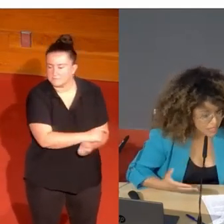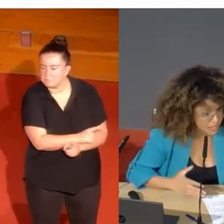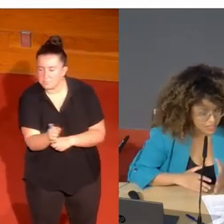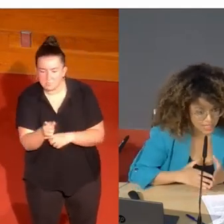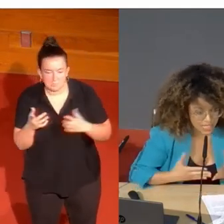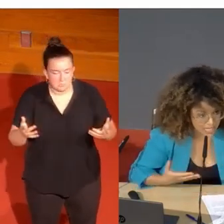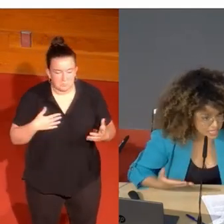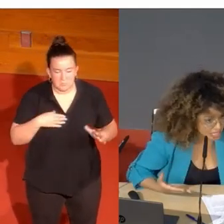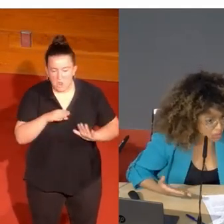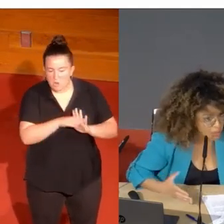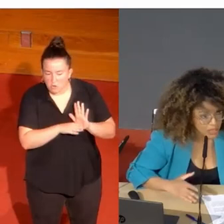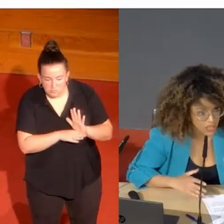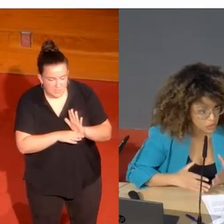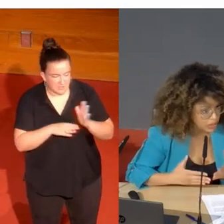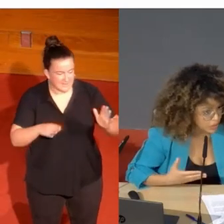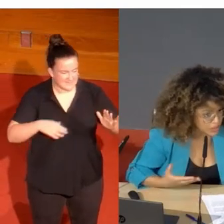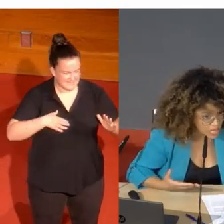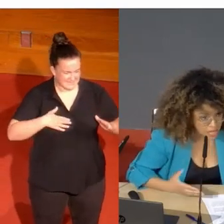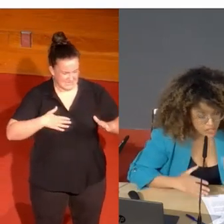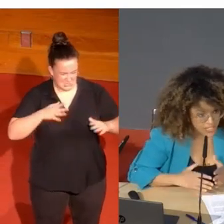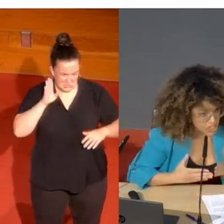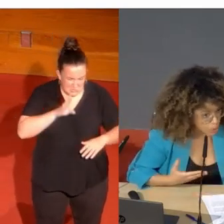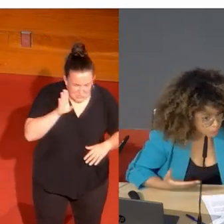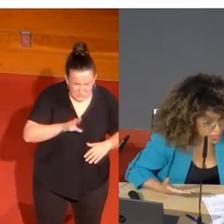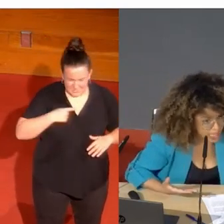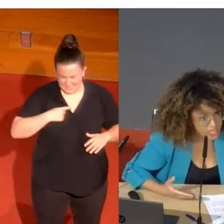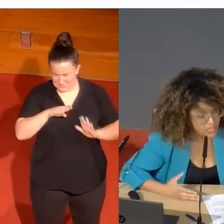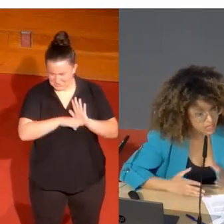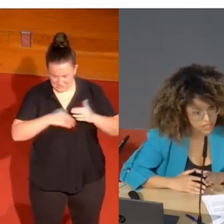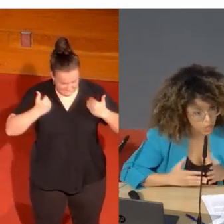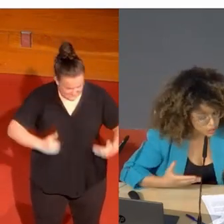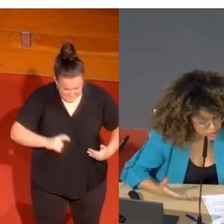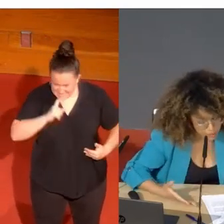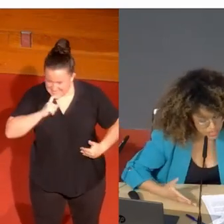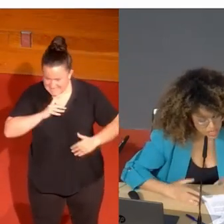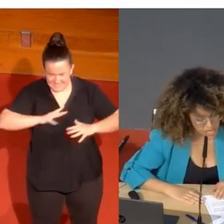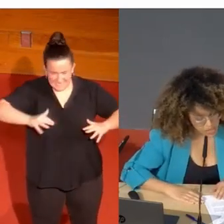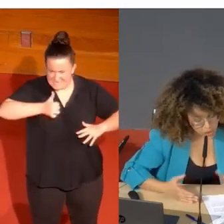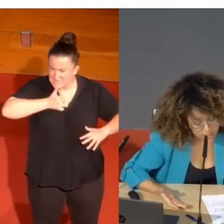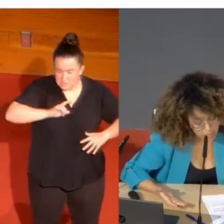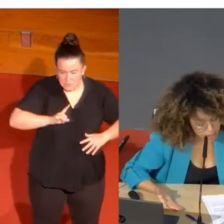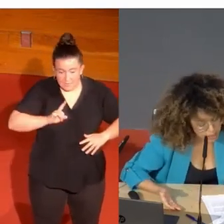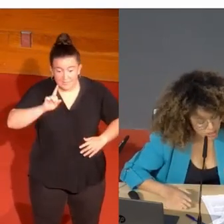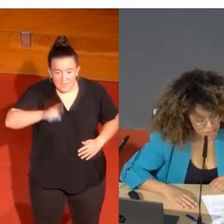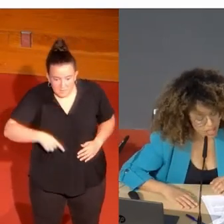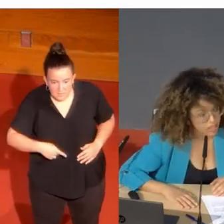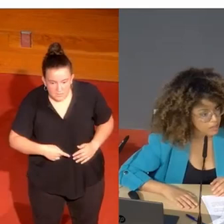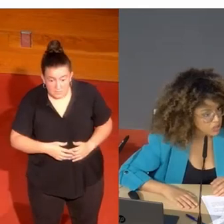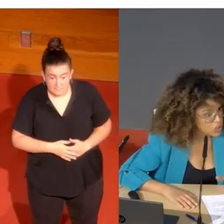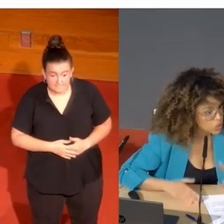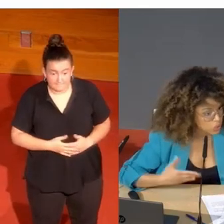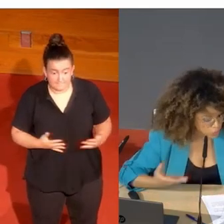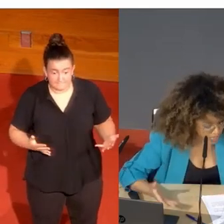eh higiénicas insalubre en unas condiciones físicas complejas eh inaguantables Sino que también